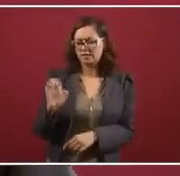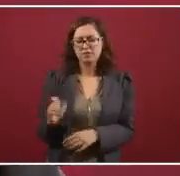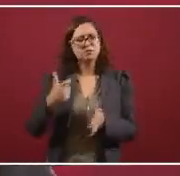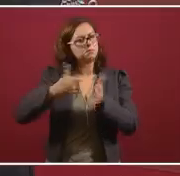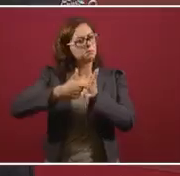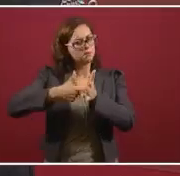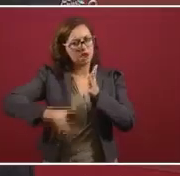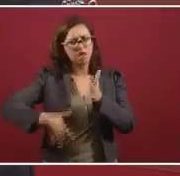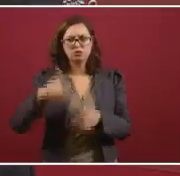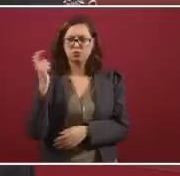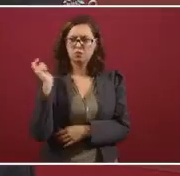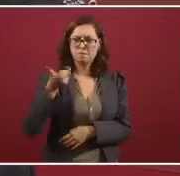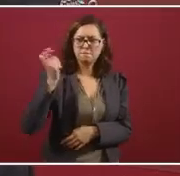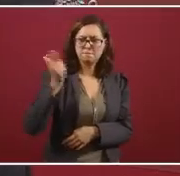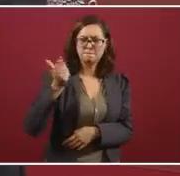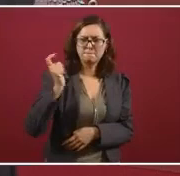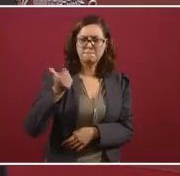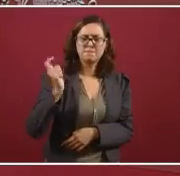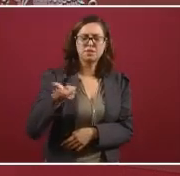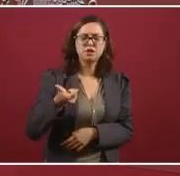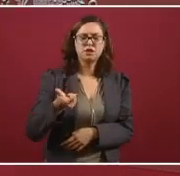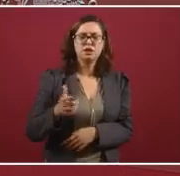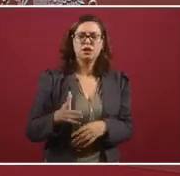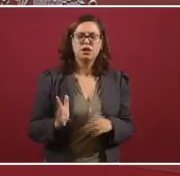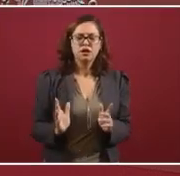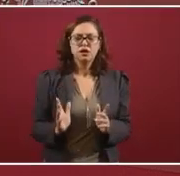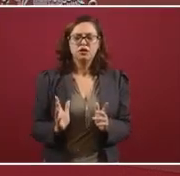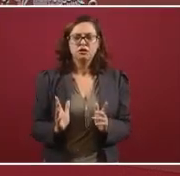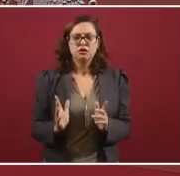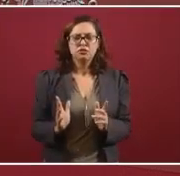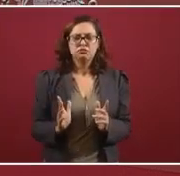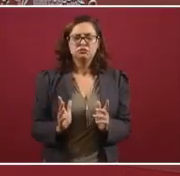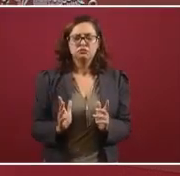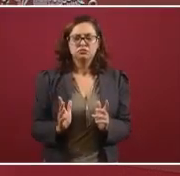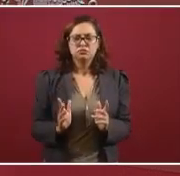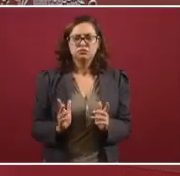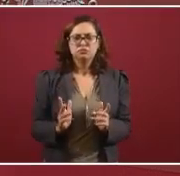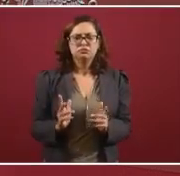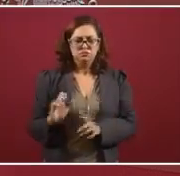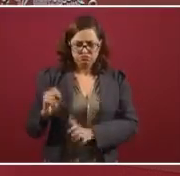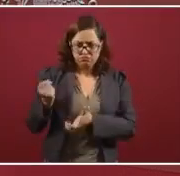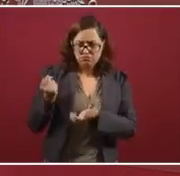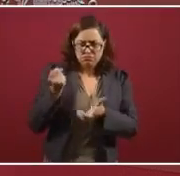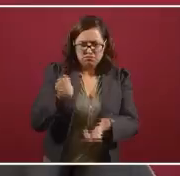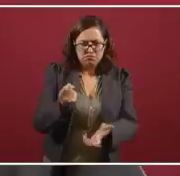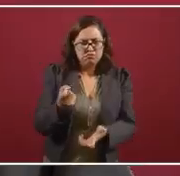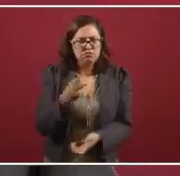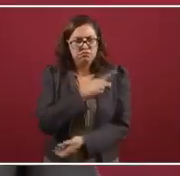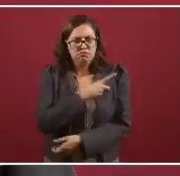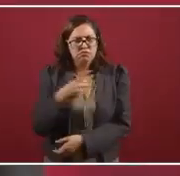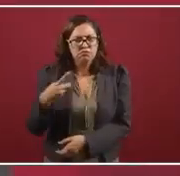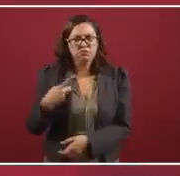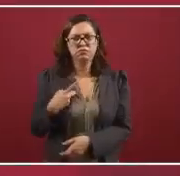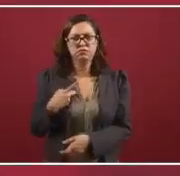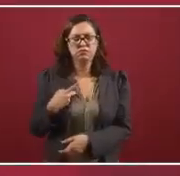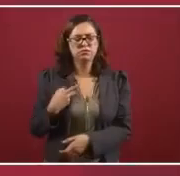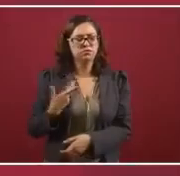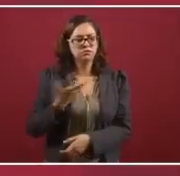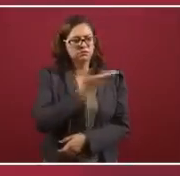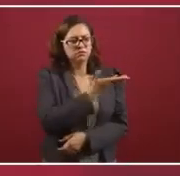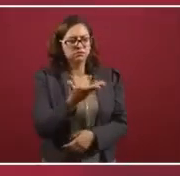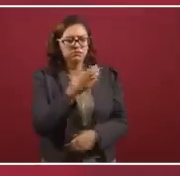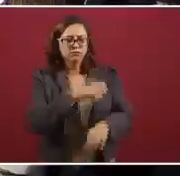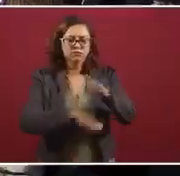baja, lo señalaba yo, para poder tener capacidad de inversión. Los empresarios